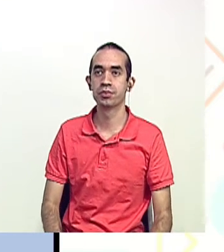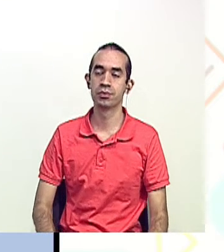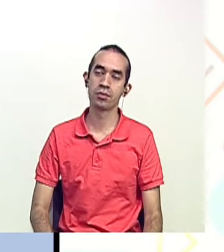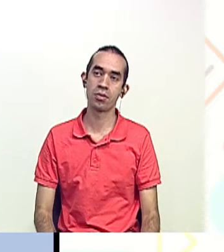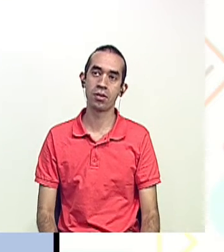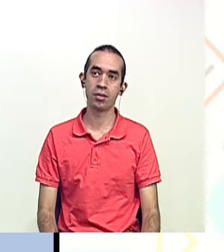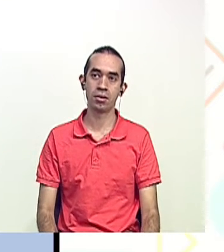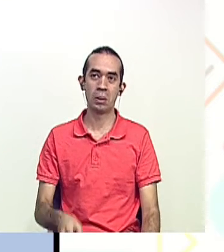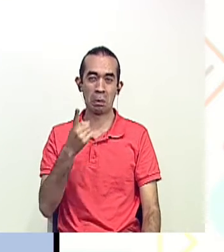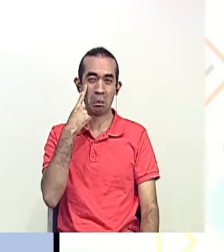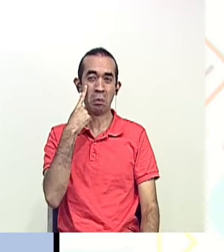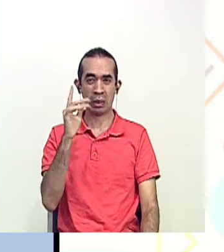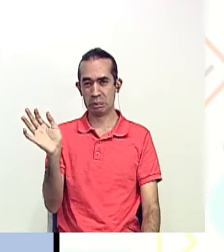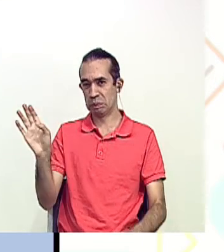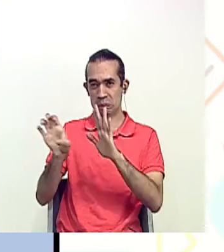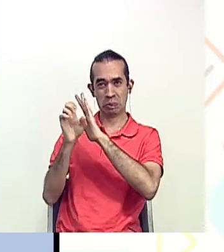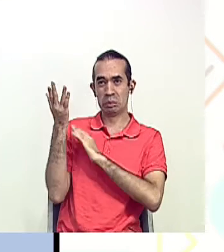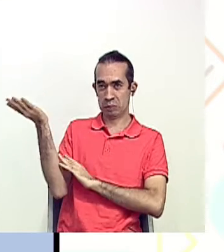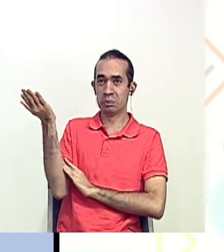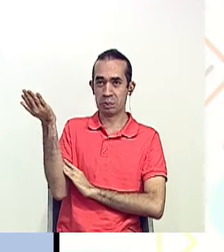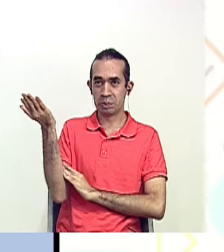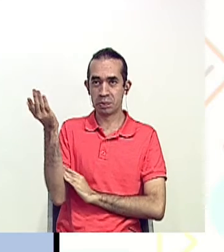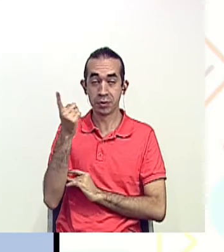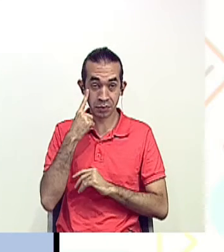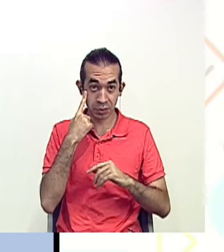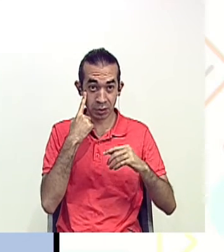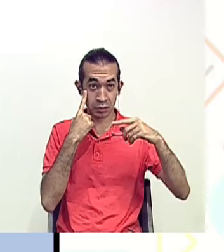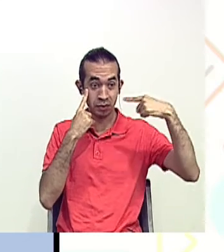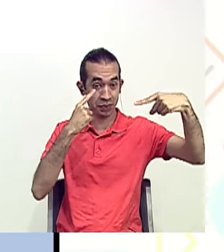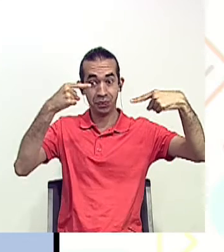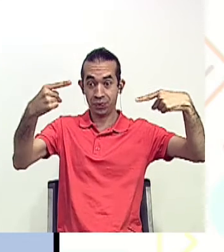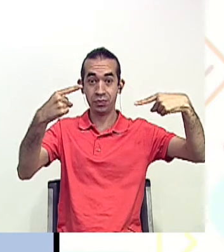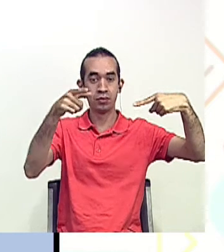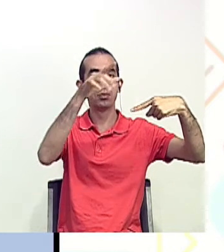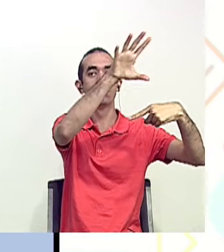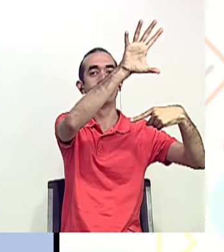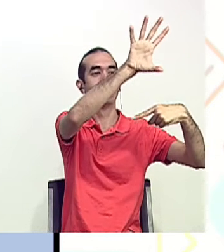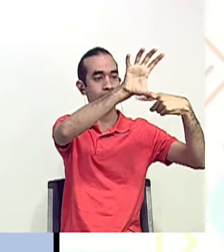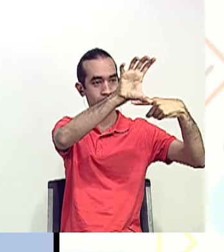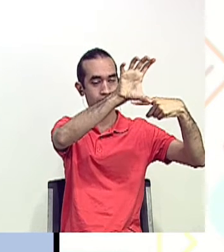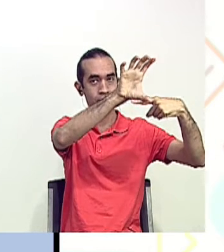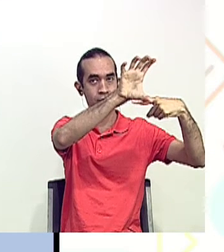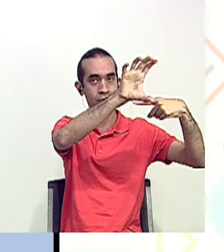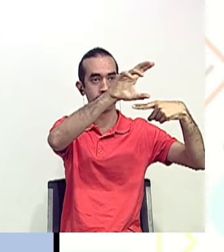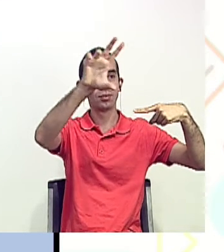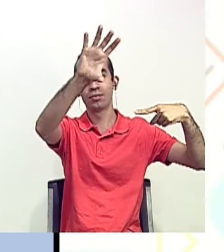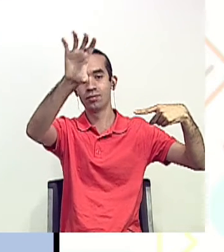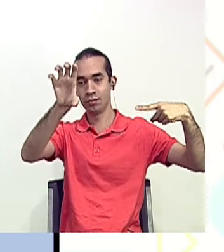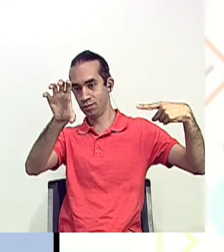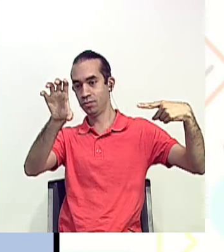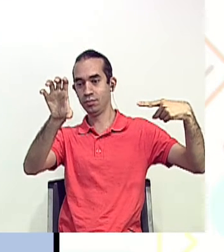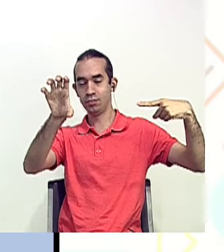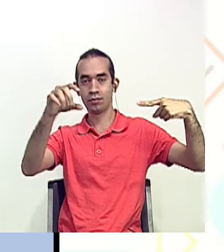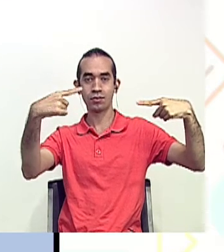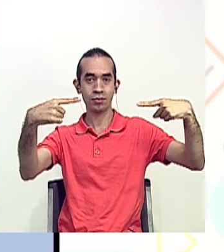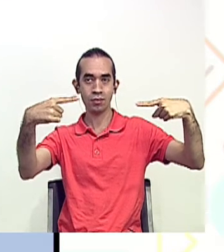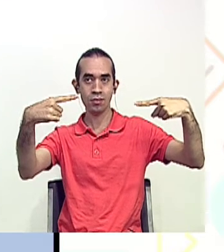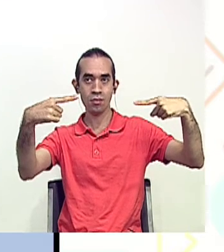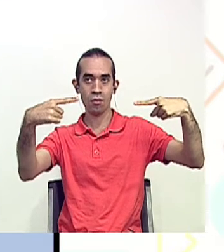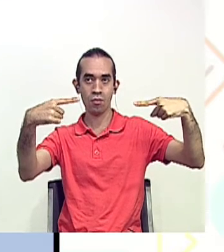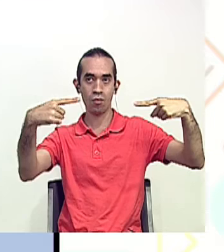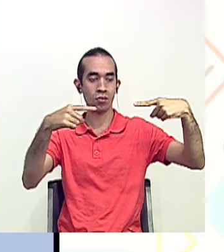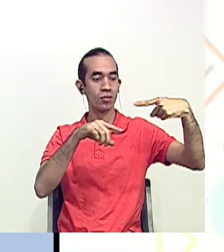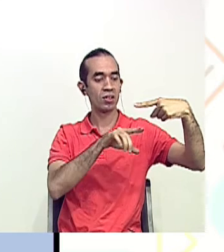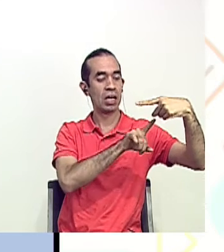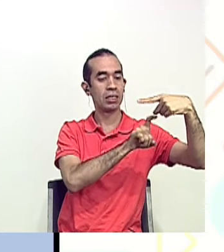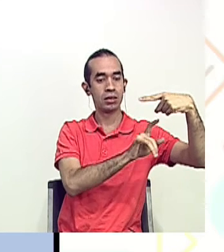Realizamos el proceso. Observan detenidamente, el 5m está delante del x más y el